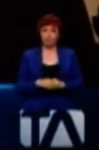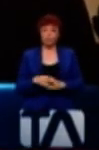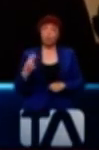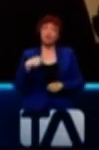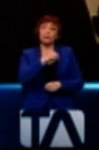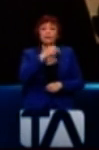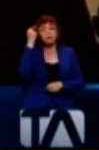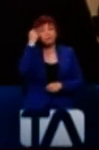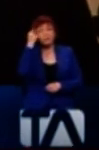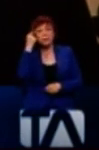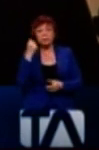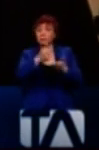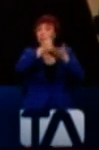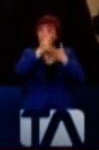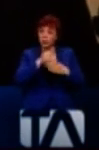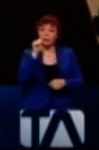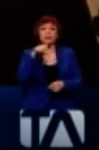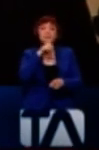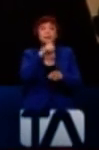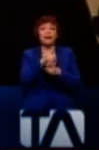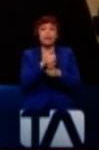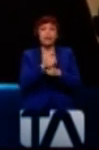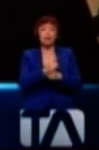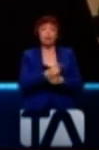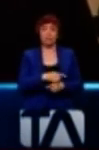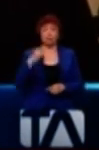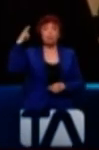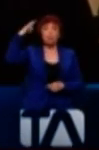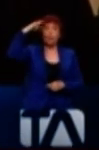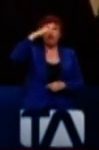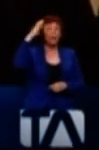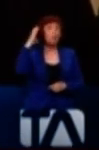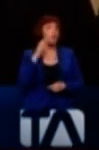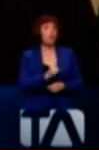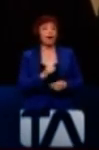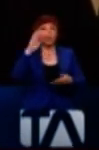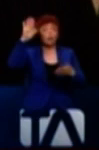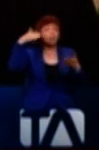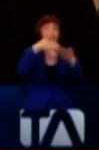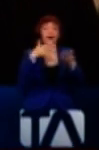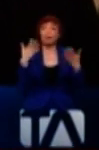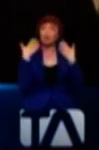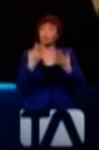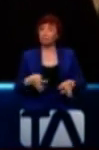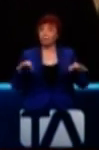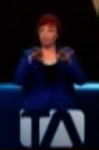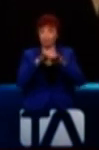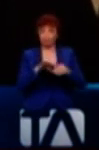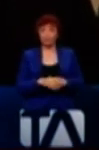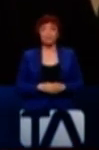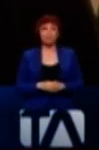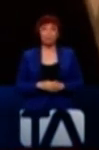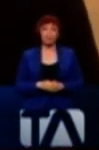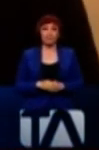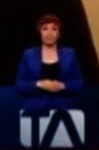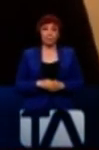nos ayuda mucho a mejorar la conectividad que necesita Cuenca con uno de los destinos más importantes generadores de turismo para nosotros, que es la provincia de Guayas y la